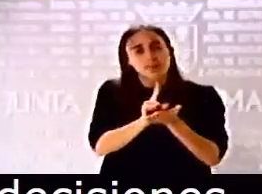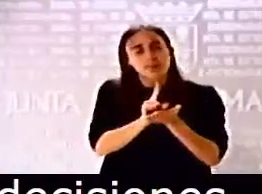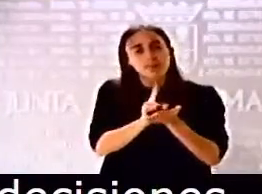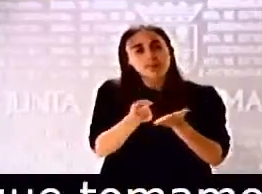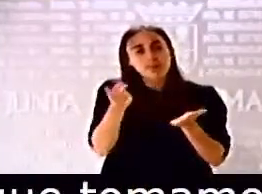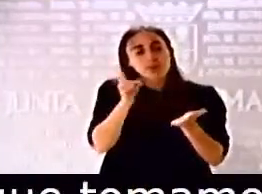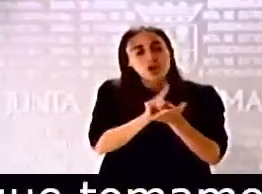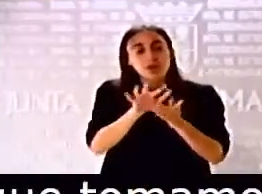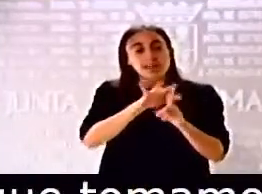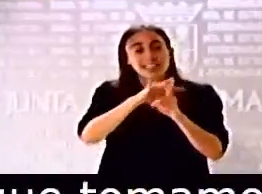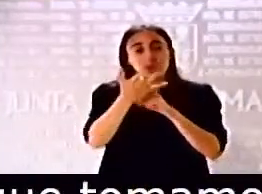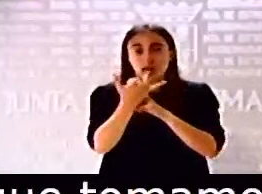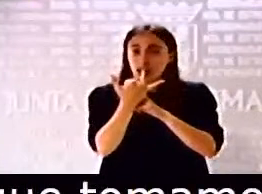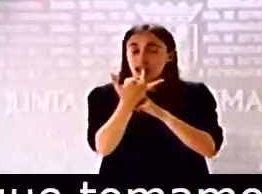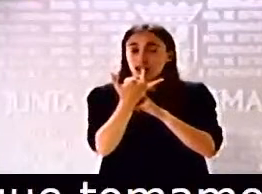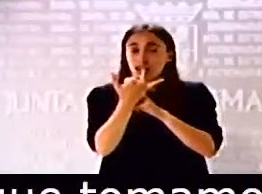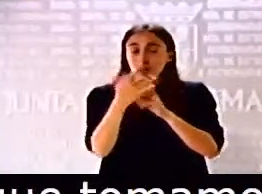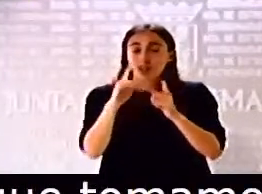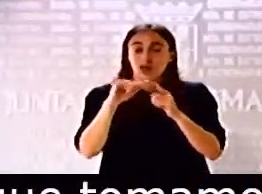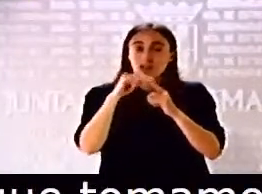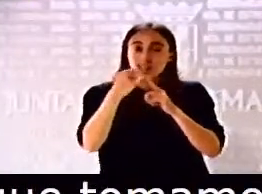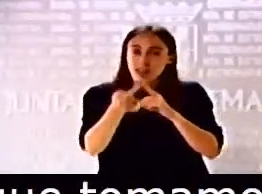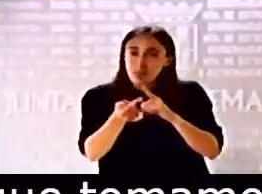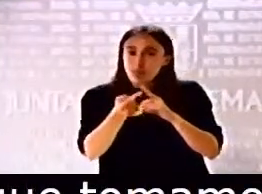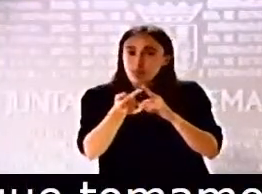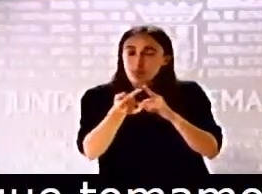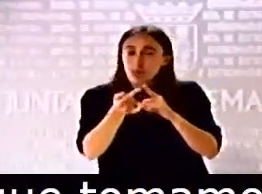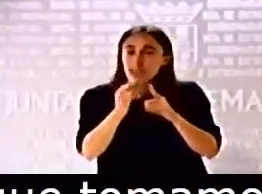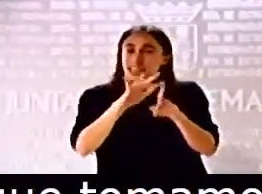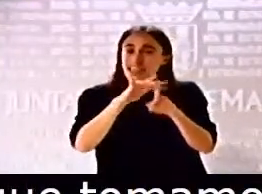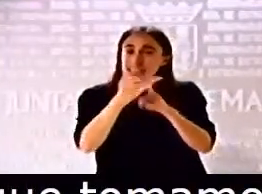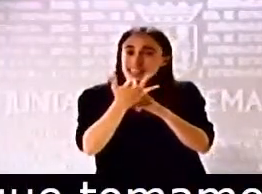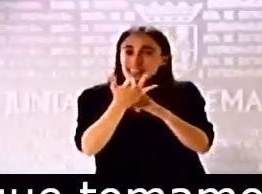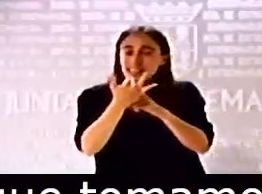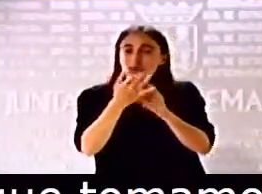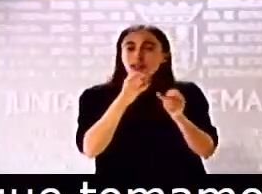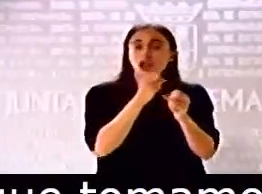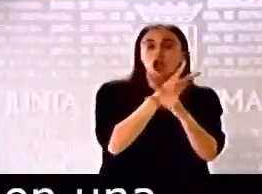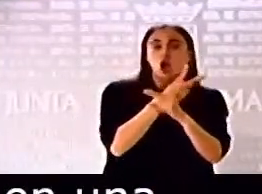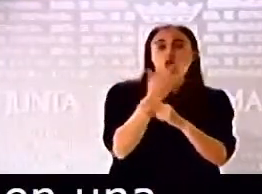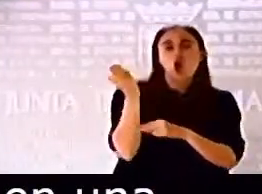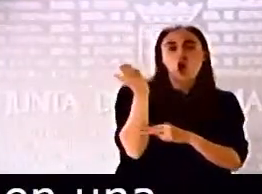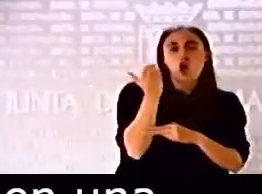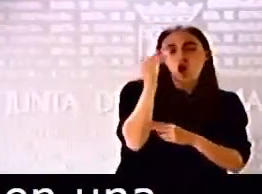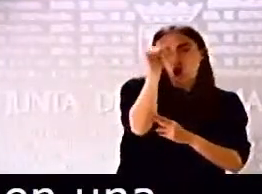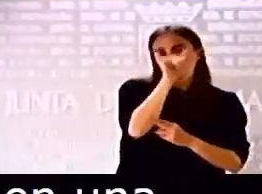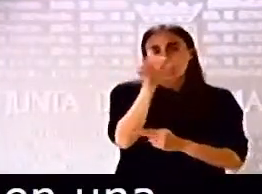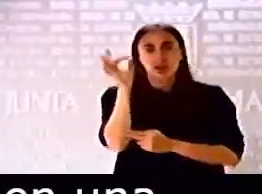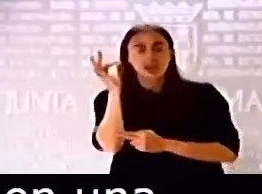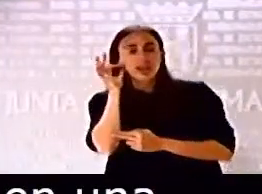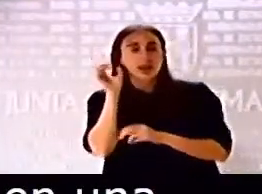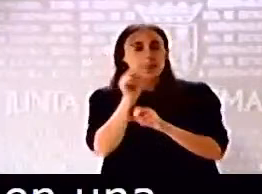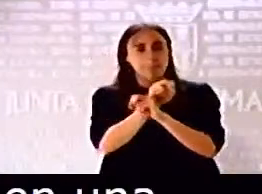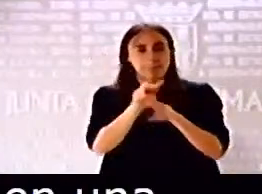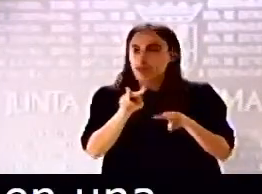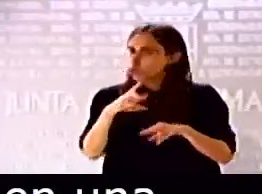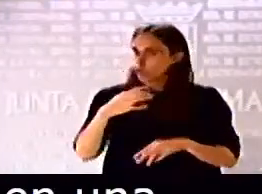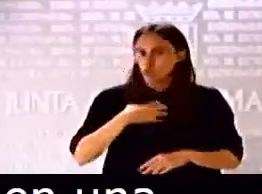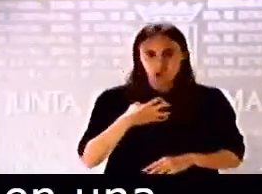en una situación que se convirtiese en complicada para los hosteleros y para las hosteleras. Y